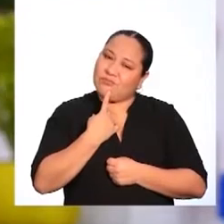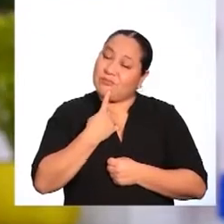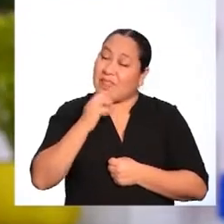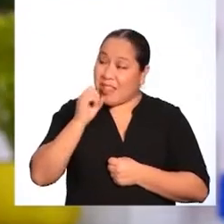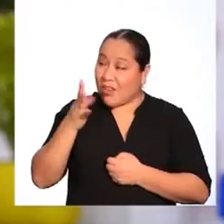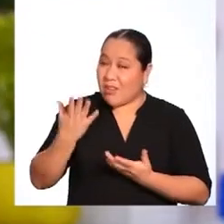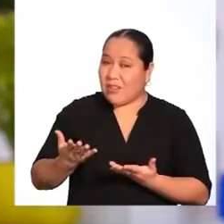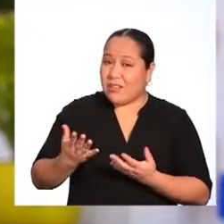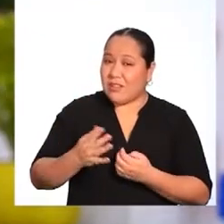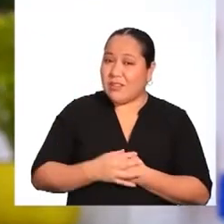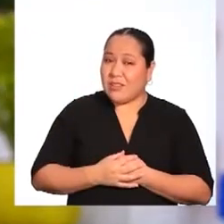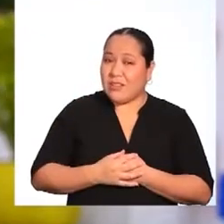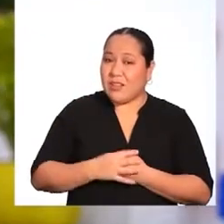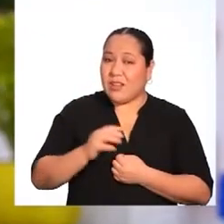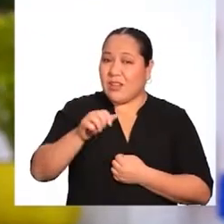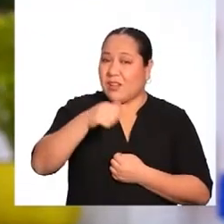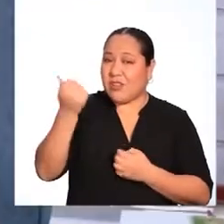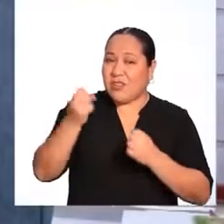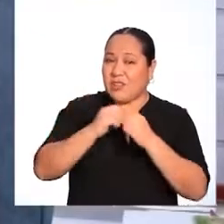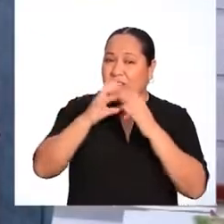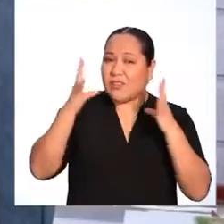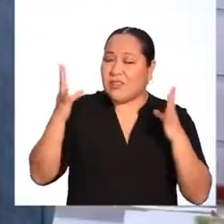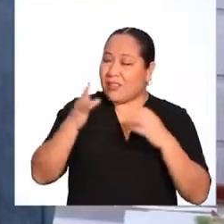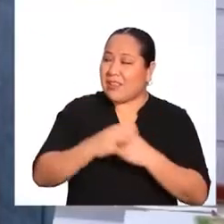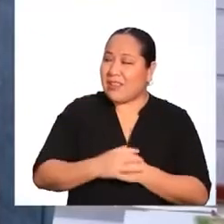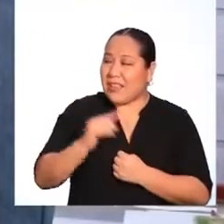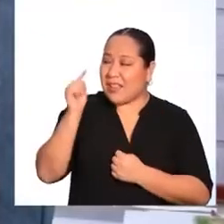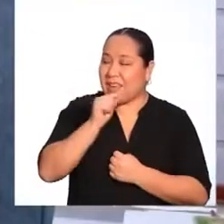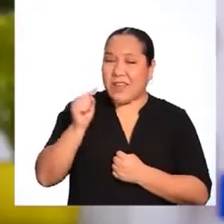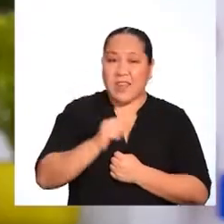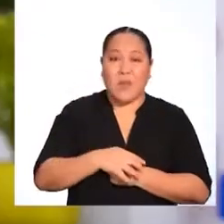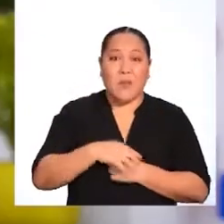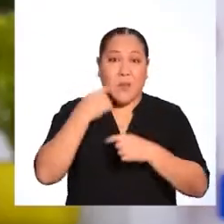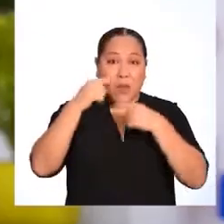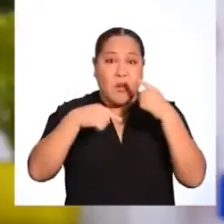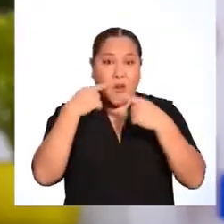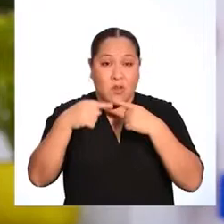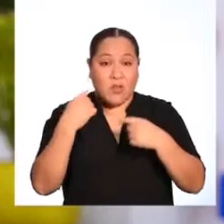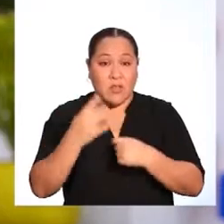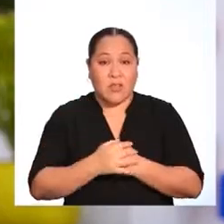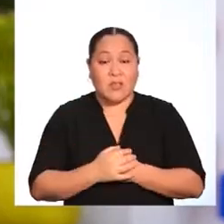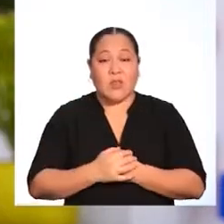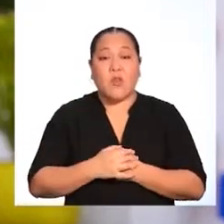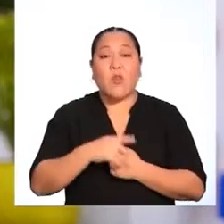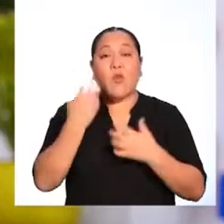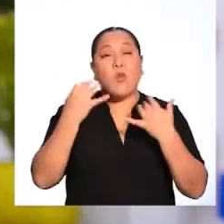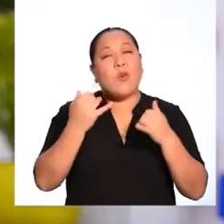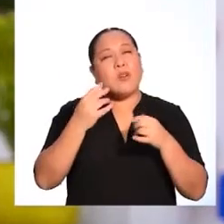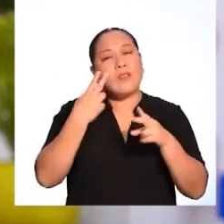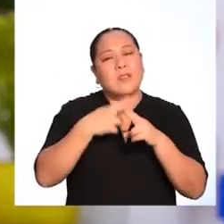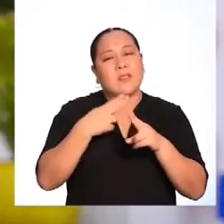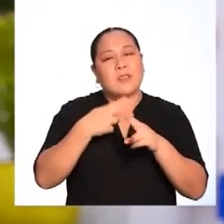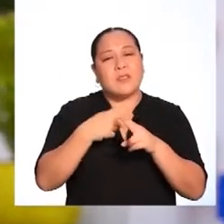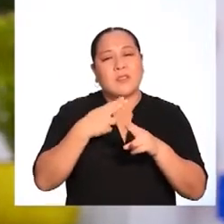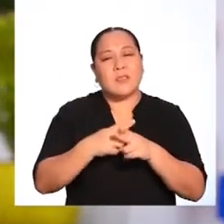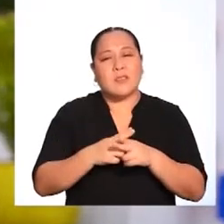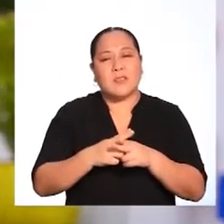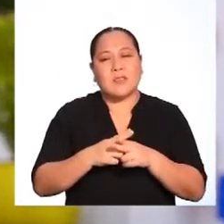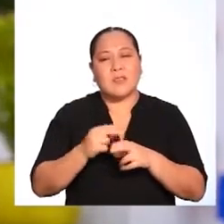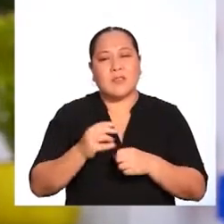digo algo si el otro día carlitos me contó dio juego que se llama